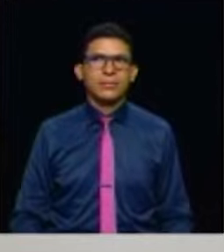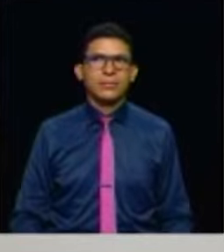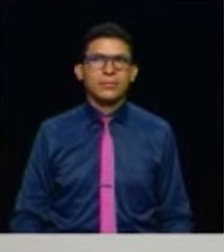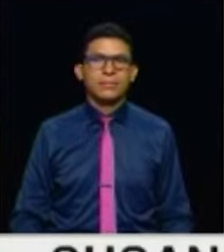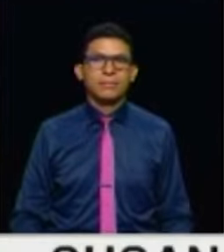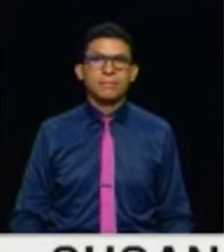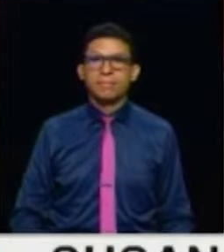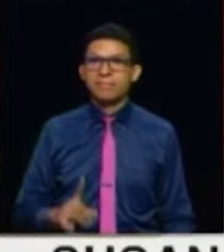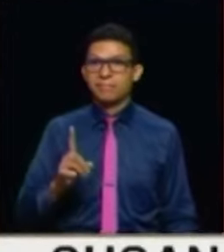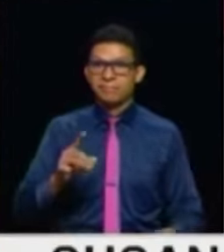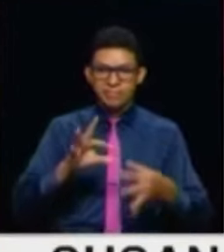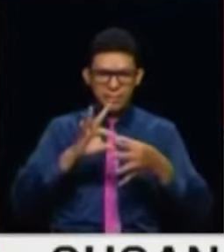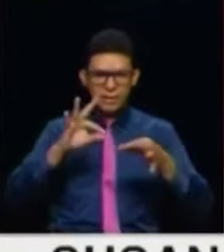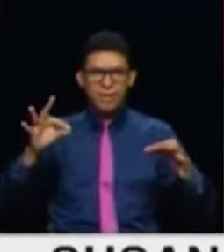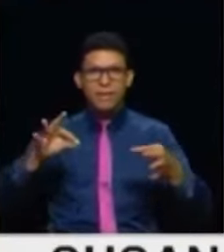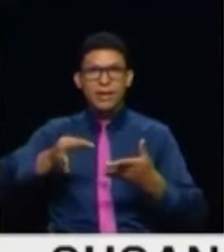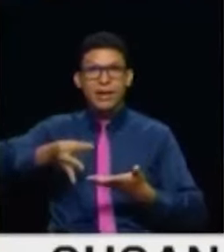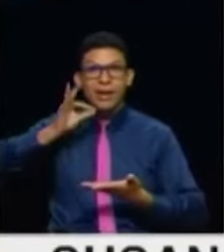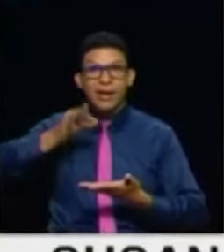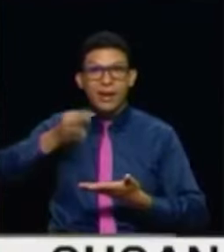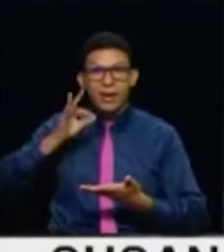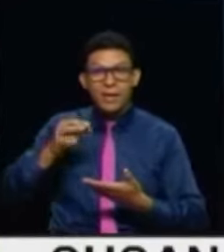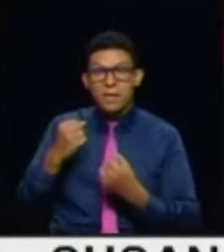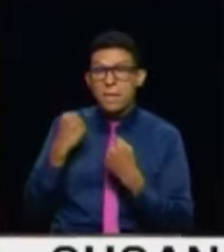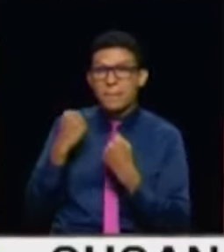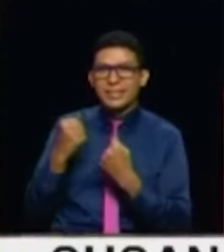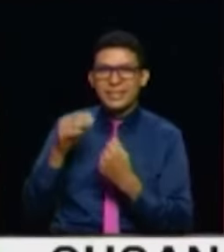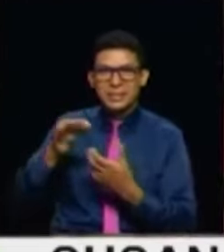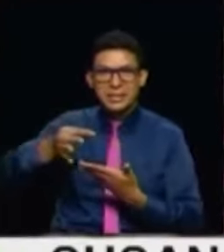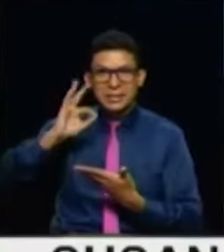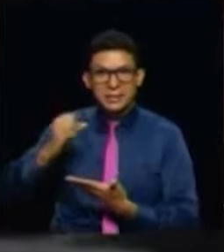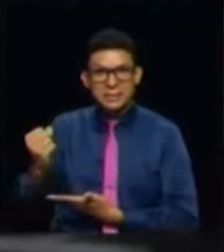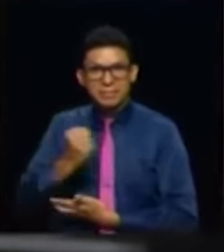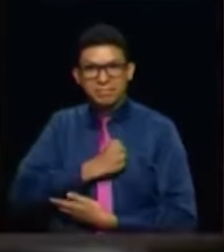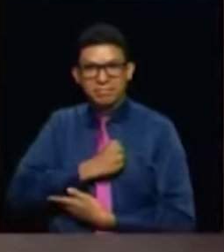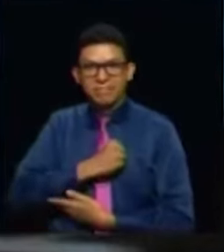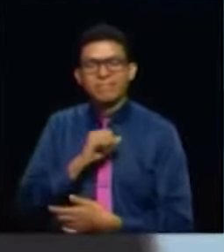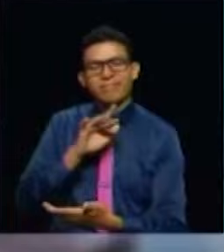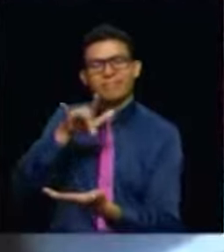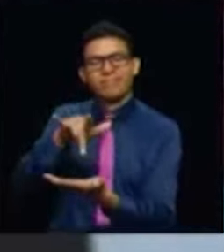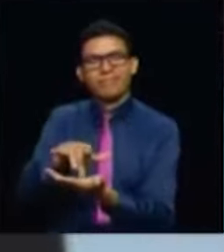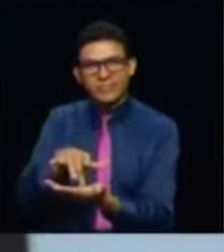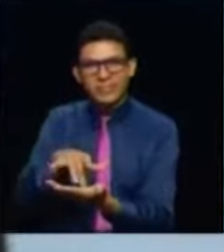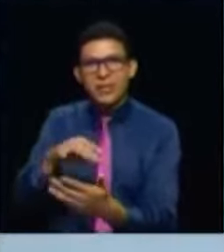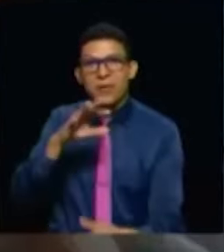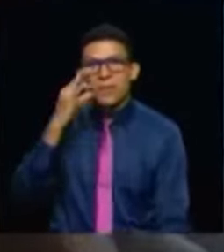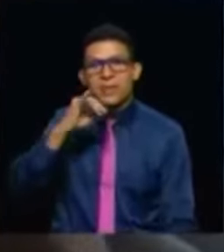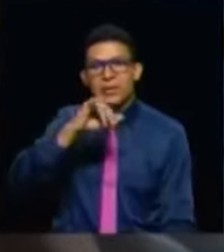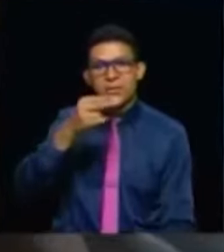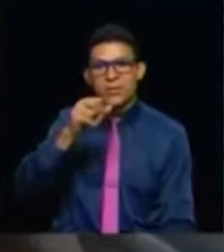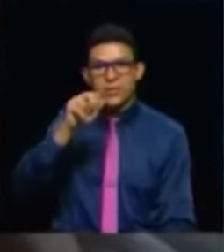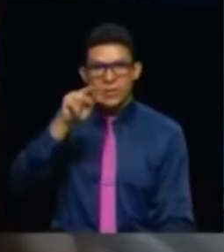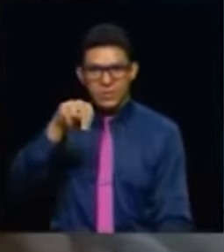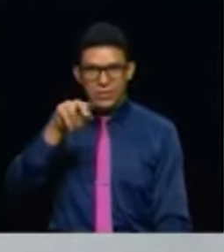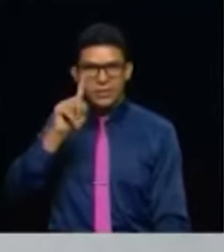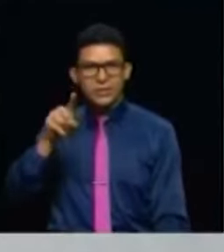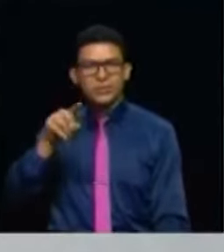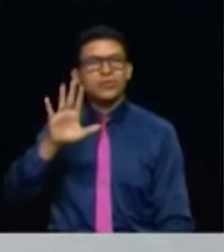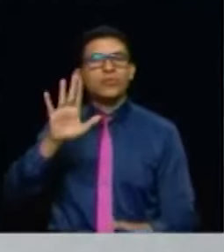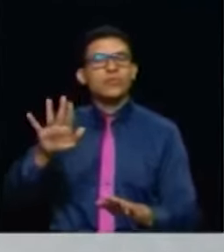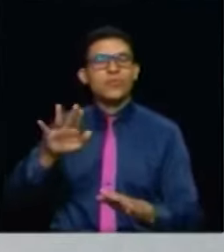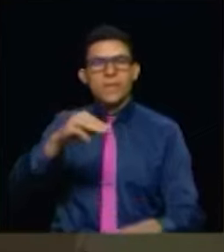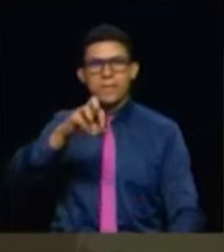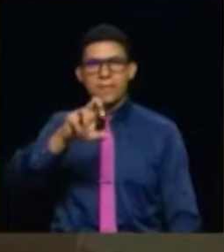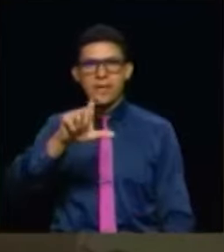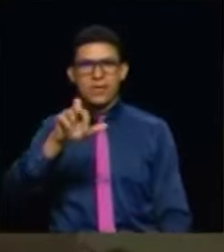Con la frase de café para los muy cafeteros fue presentado el lateral de la Selección Colombia, Johan Mojica, en el Real Club Deportivo